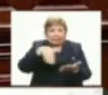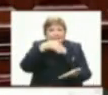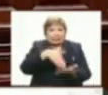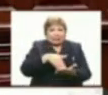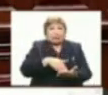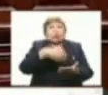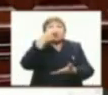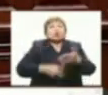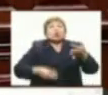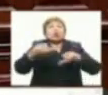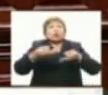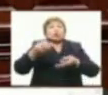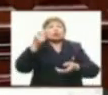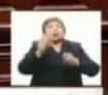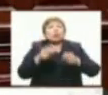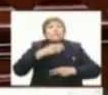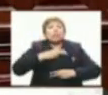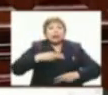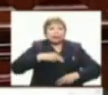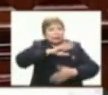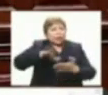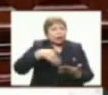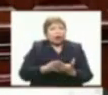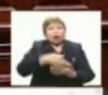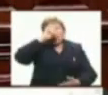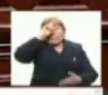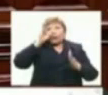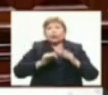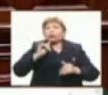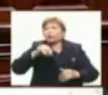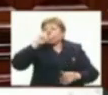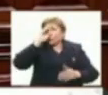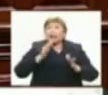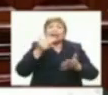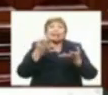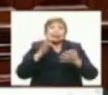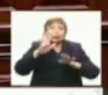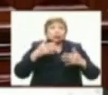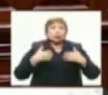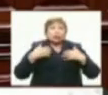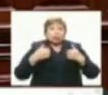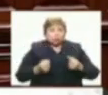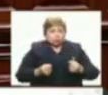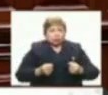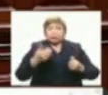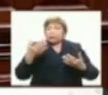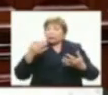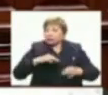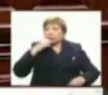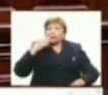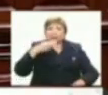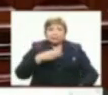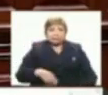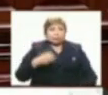los recursos humanos del sector y a todos los peruanos y peruanas les digo que su salud y bienestar es